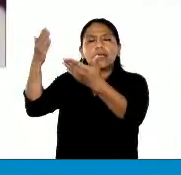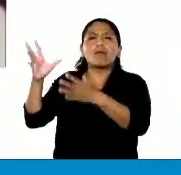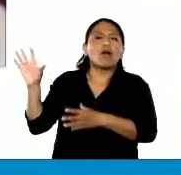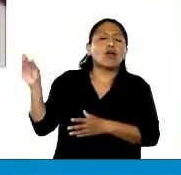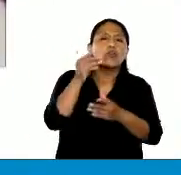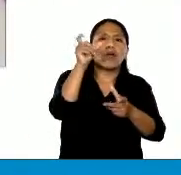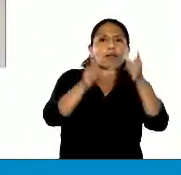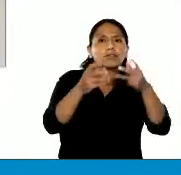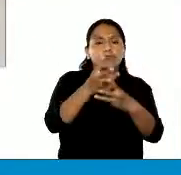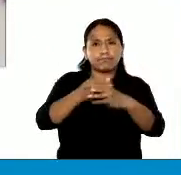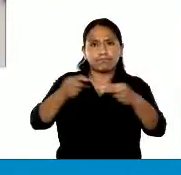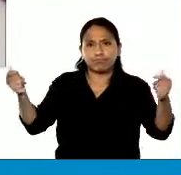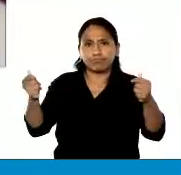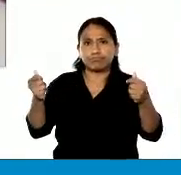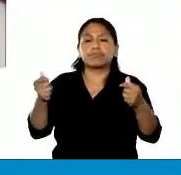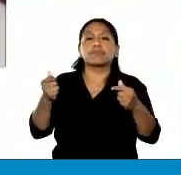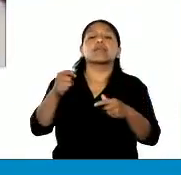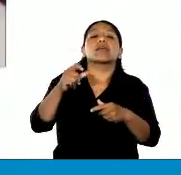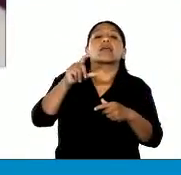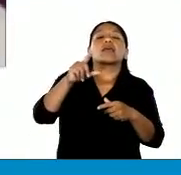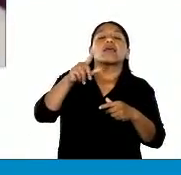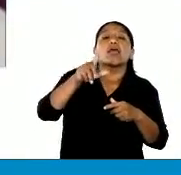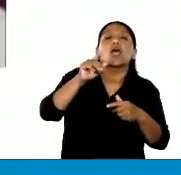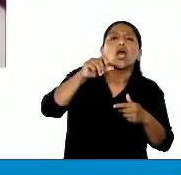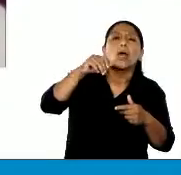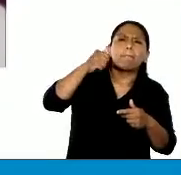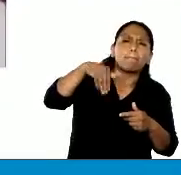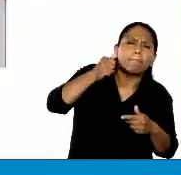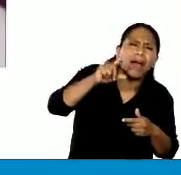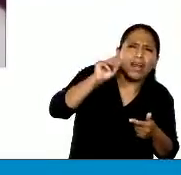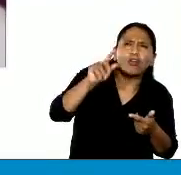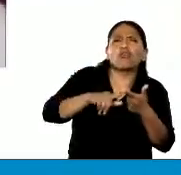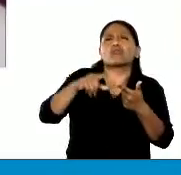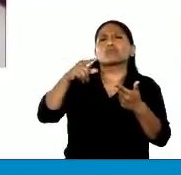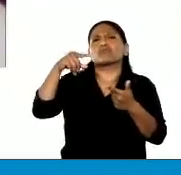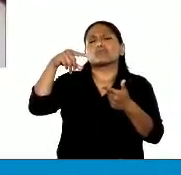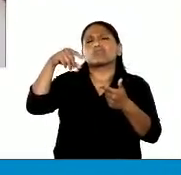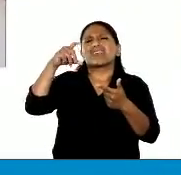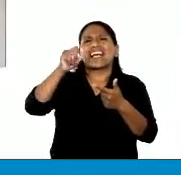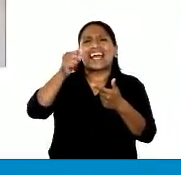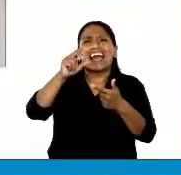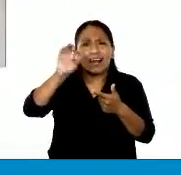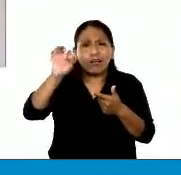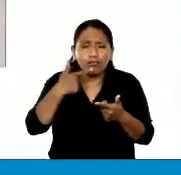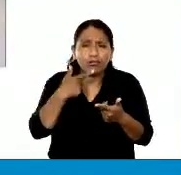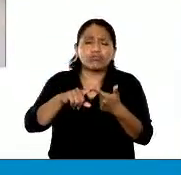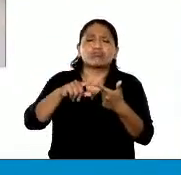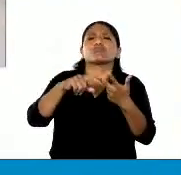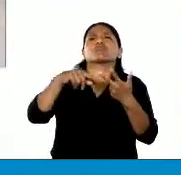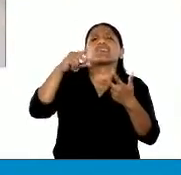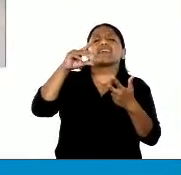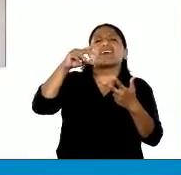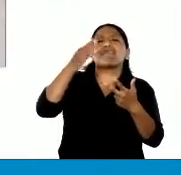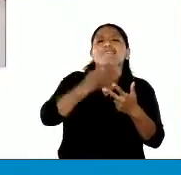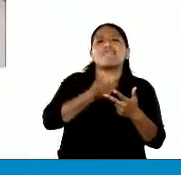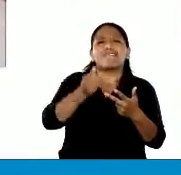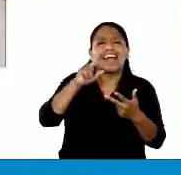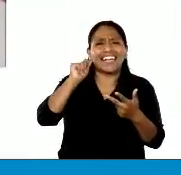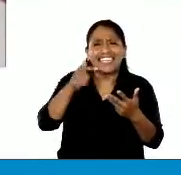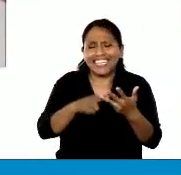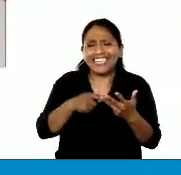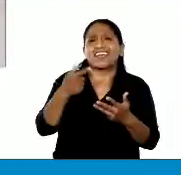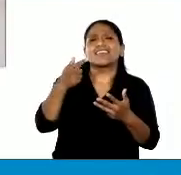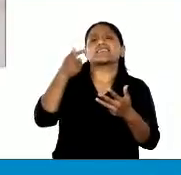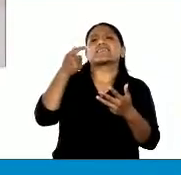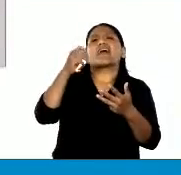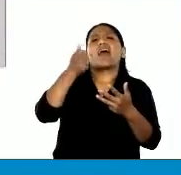desaparecidos. Luisa Corica, Marcos Míguez, Carlos de la Nave, Néstor Farías, Adolfo